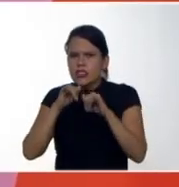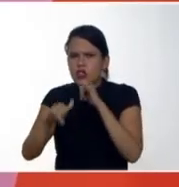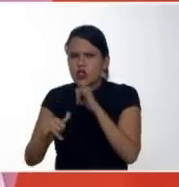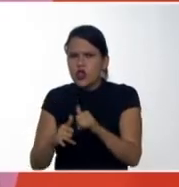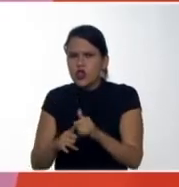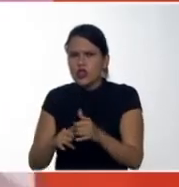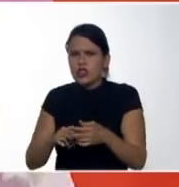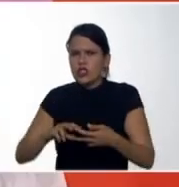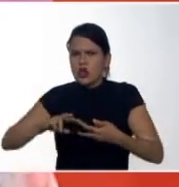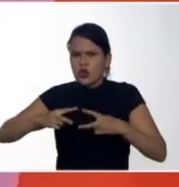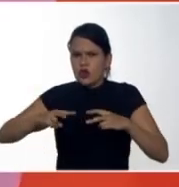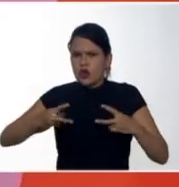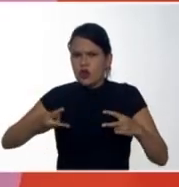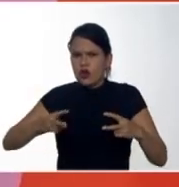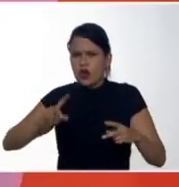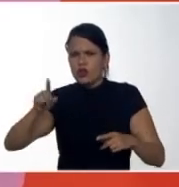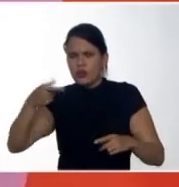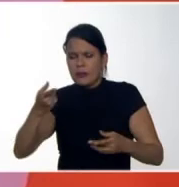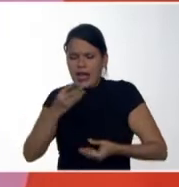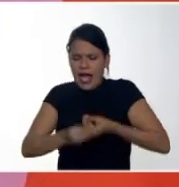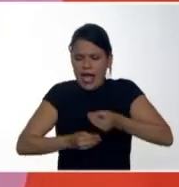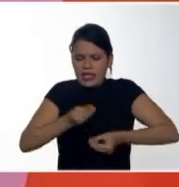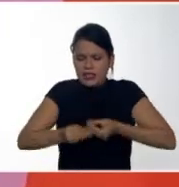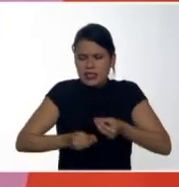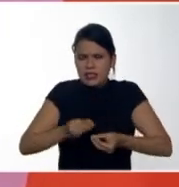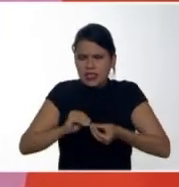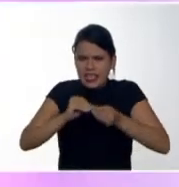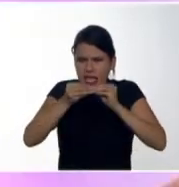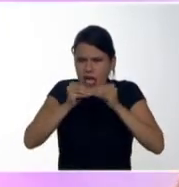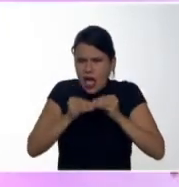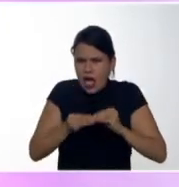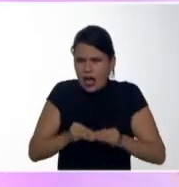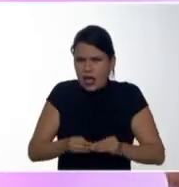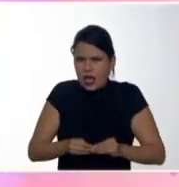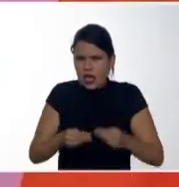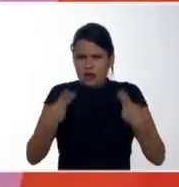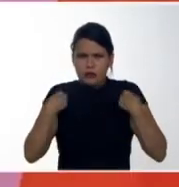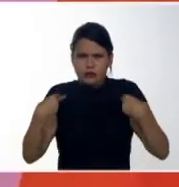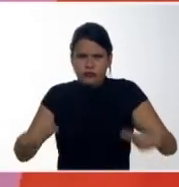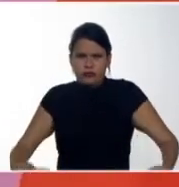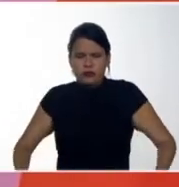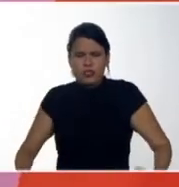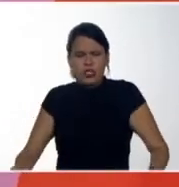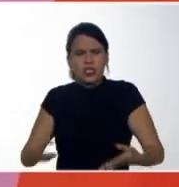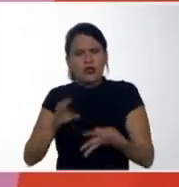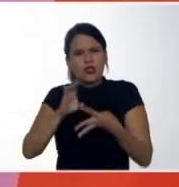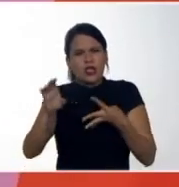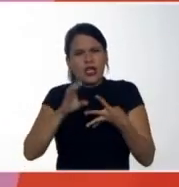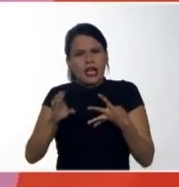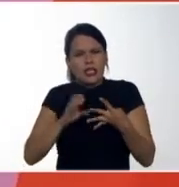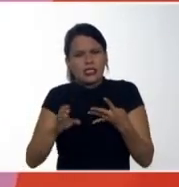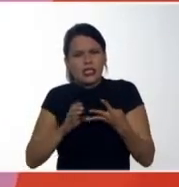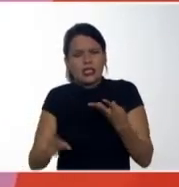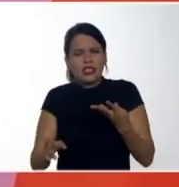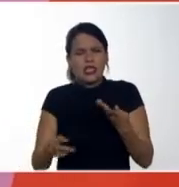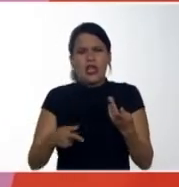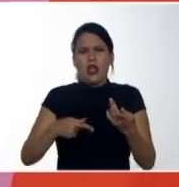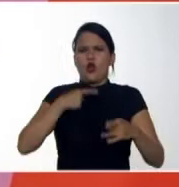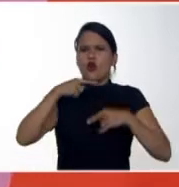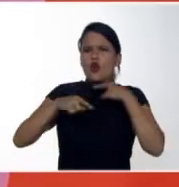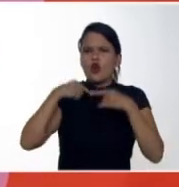otro para crear al ser vivo. Bien. Fantástico. Ya sea nuestras características, color de